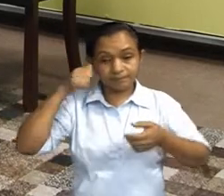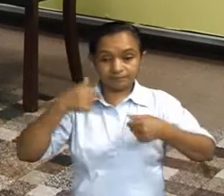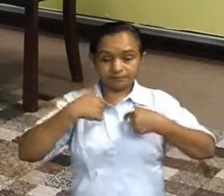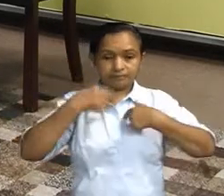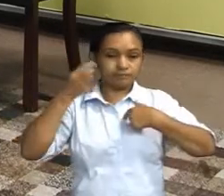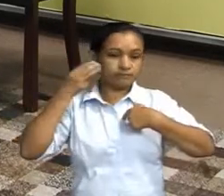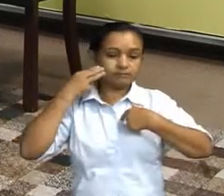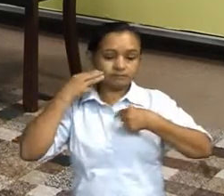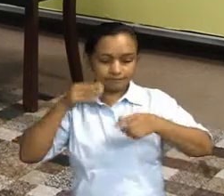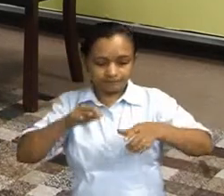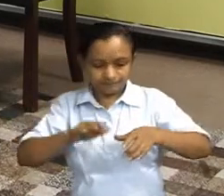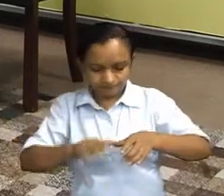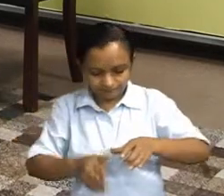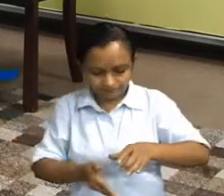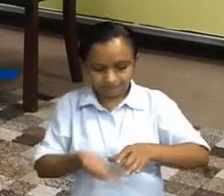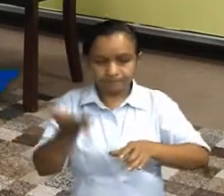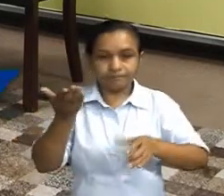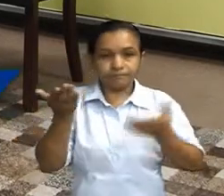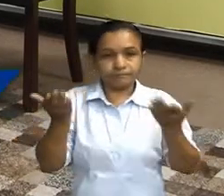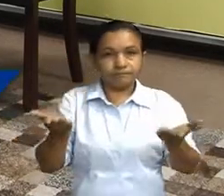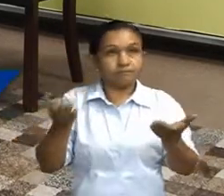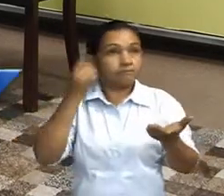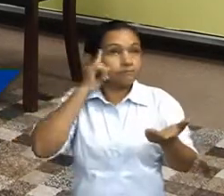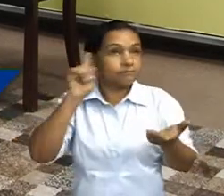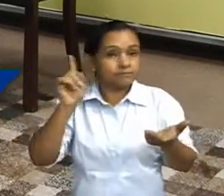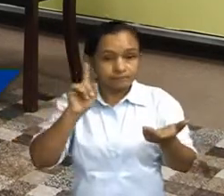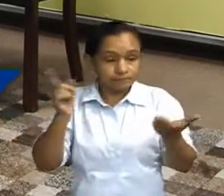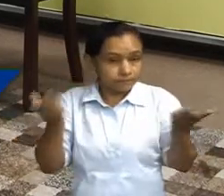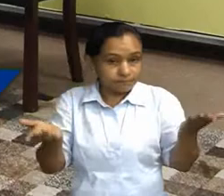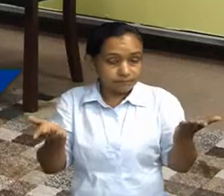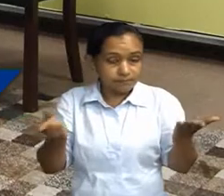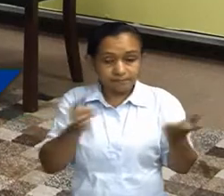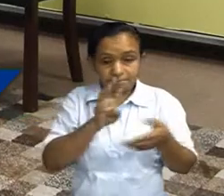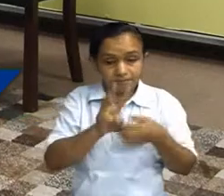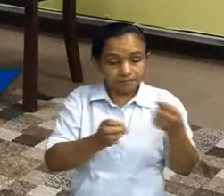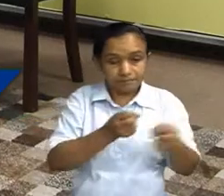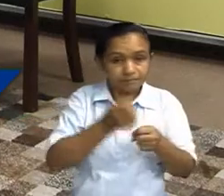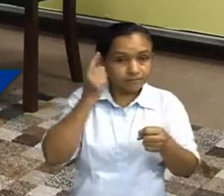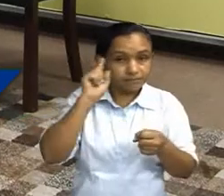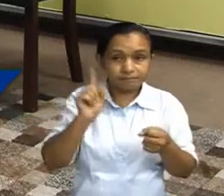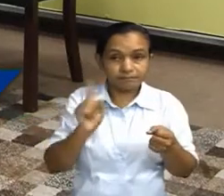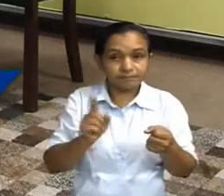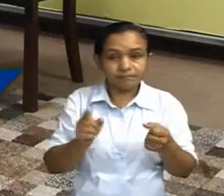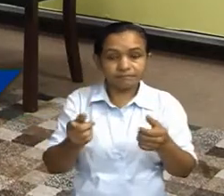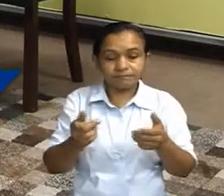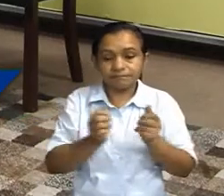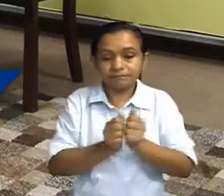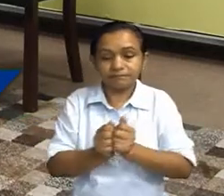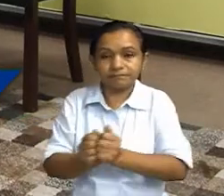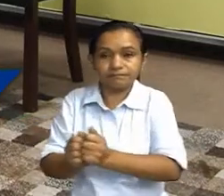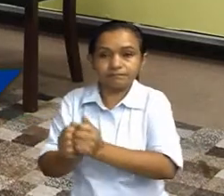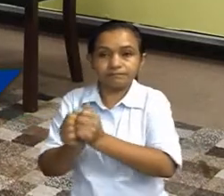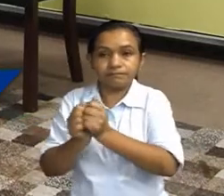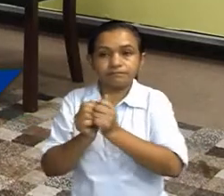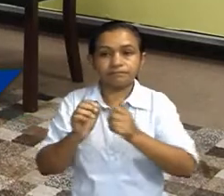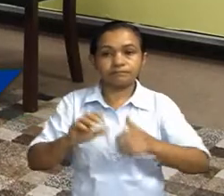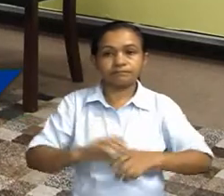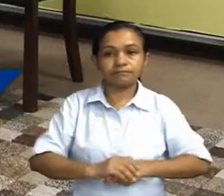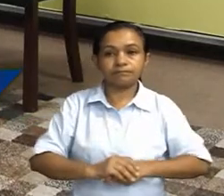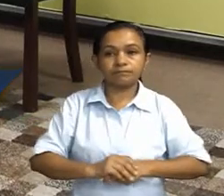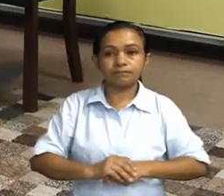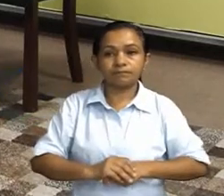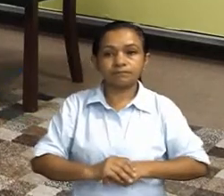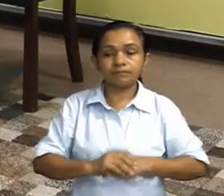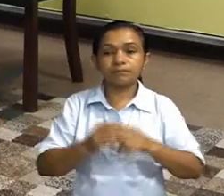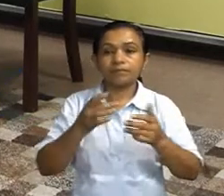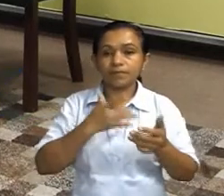porque sí, porque dependiendo, si una niña de 2 años todavía no se limpia sola. Correcto, así es, todavía no va al baño sola, realmente, sí, sí. Absoluta. en ir a hacer